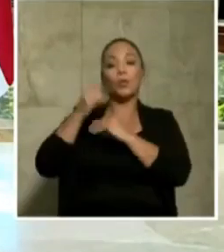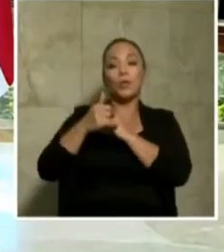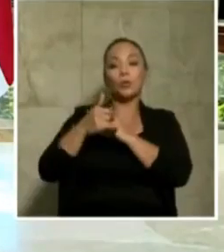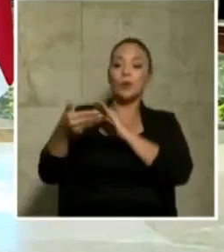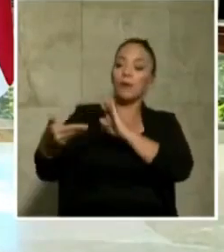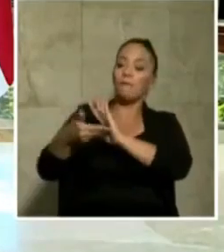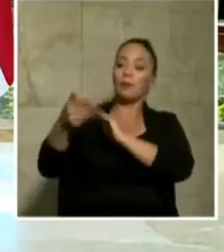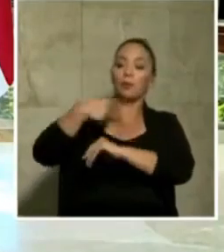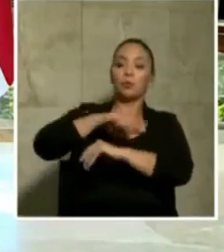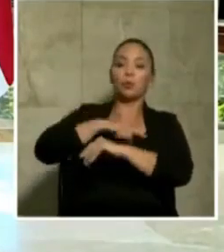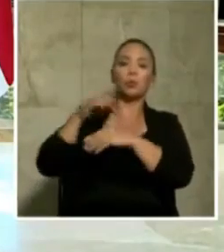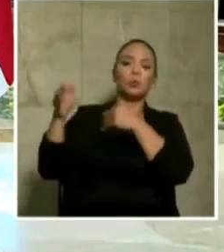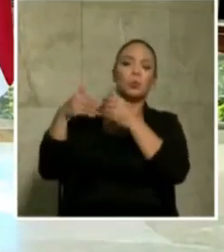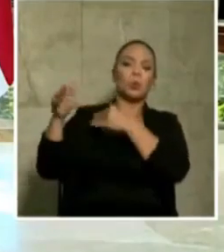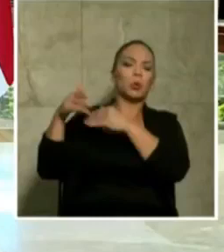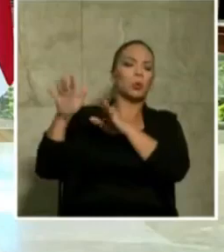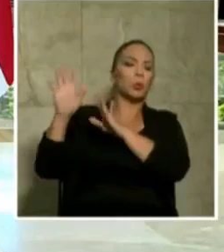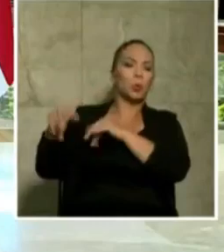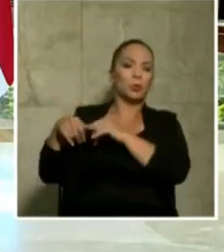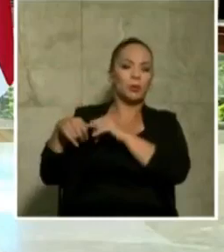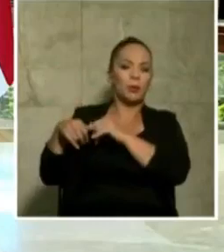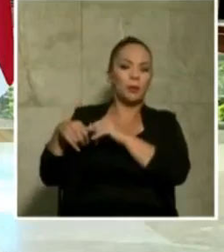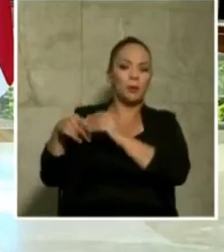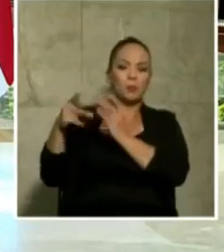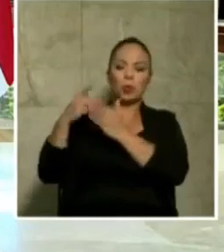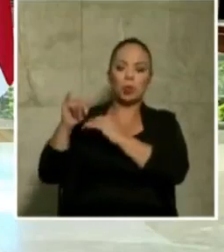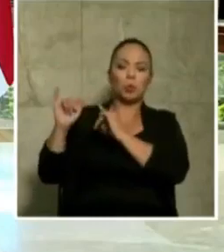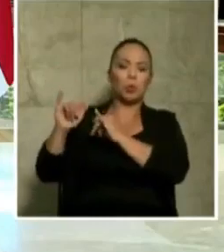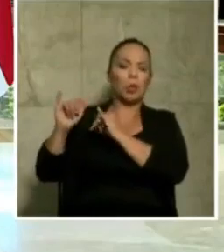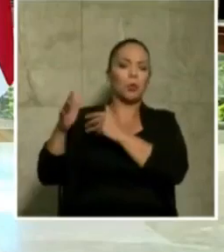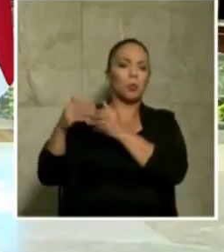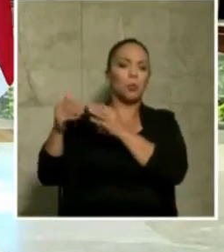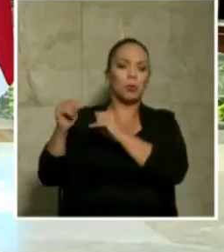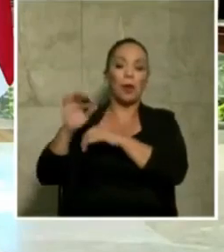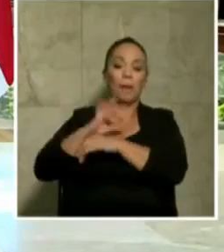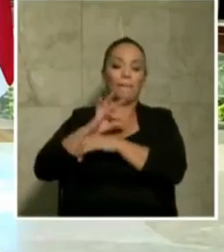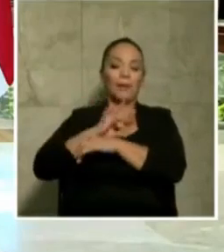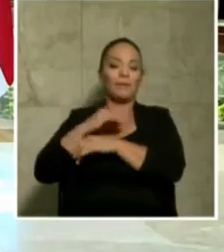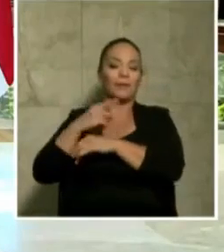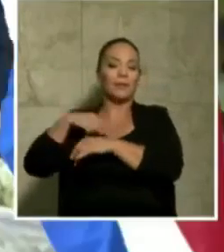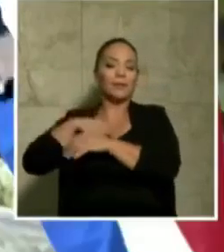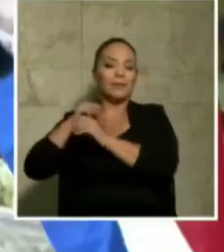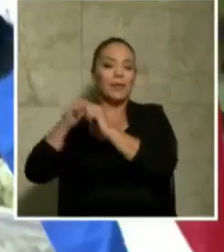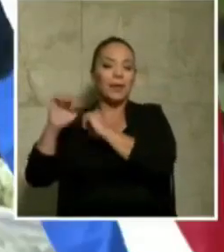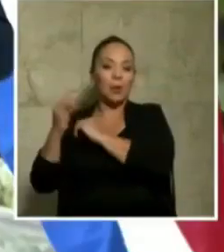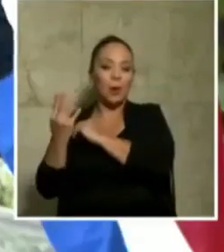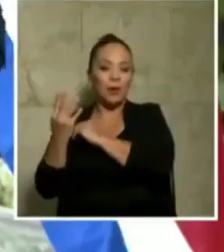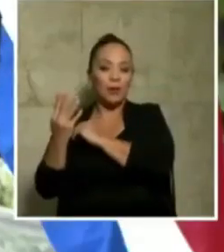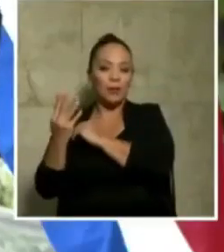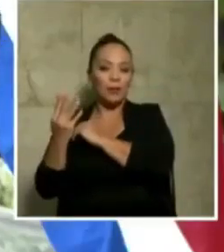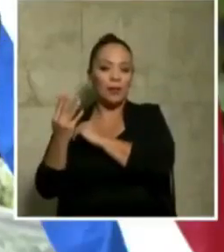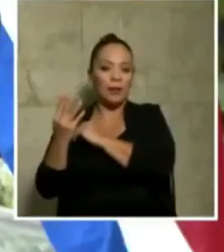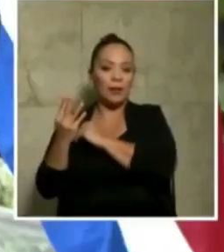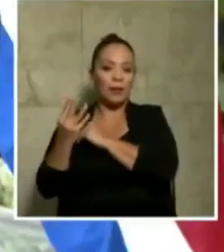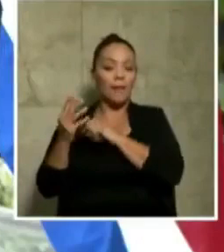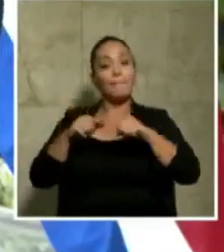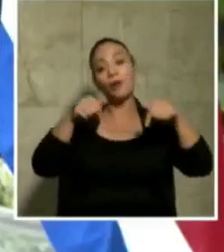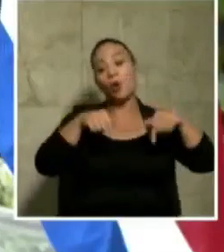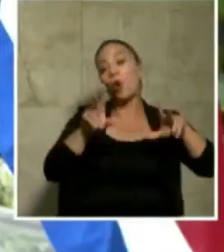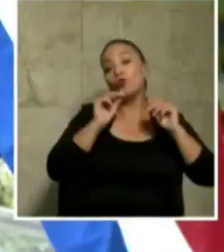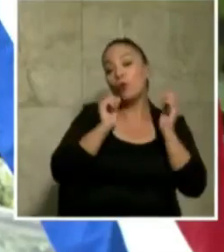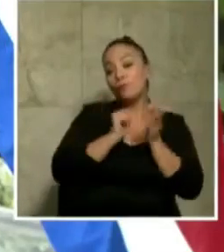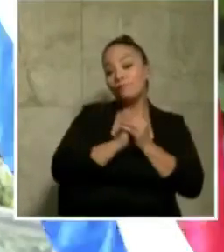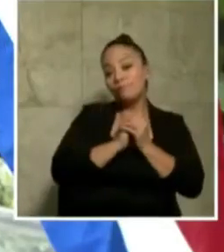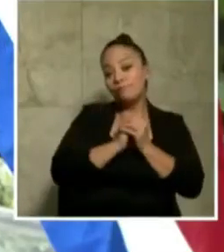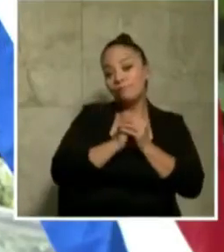no importaba, no, no. Es decir, esos proyectos se quedan porque nos sirven a nosotros, a la sala cuarta. Ah, pero hoy no. Ya no,